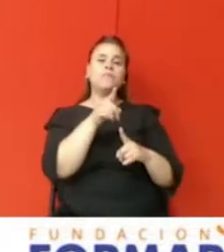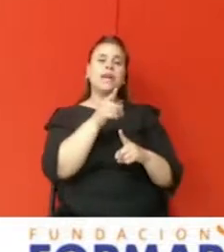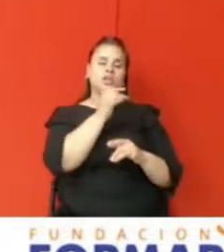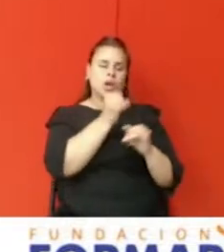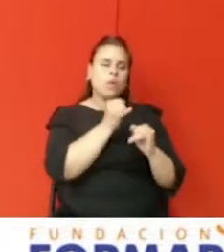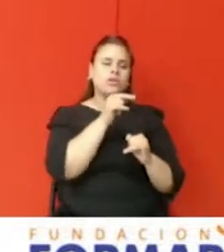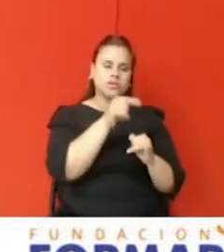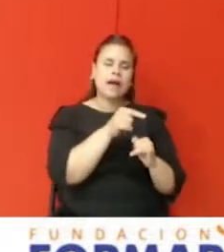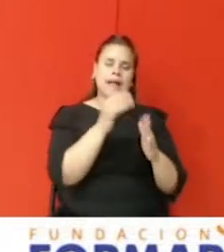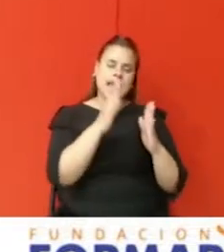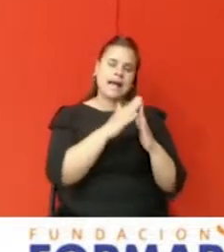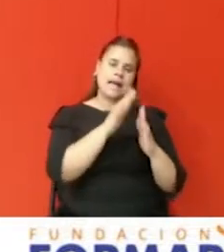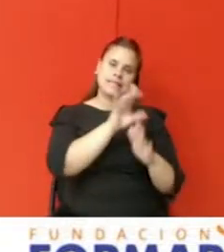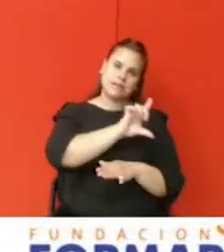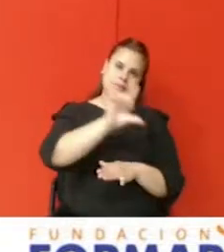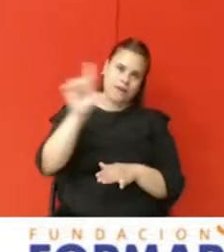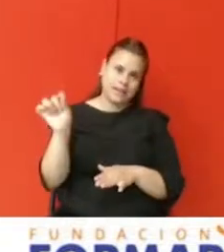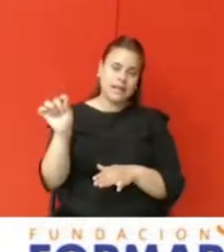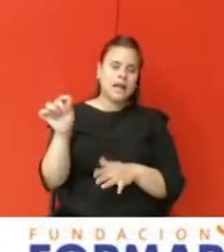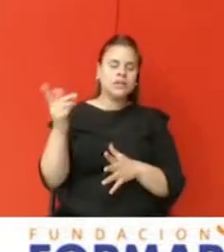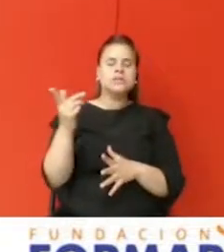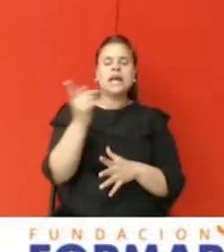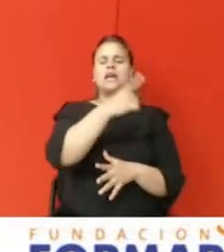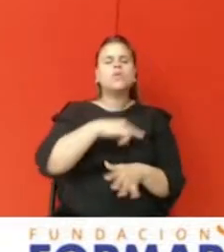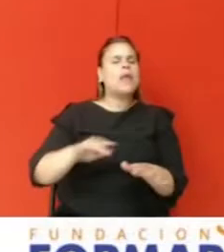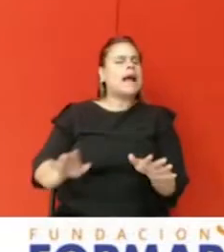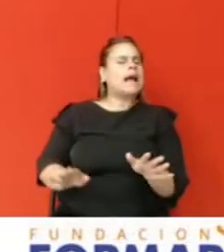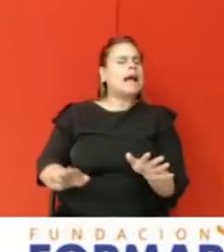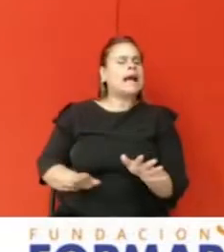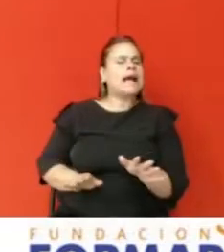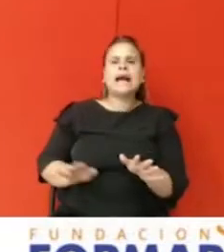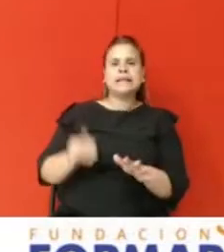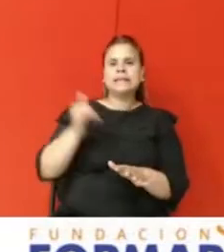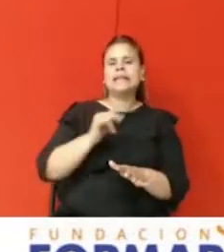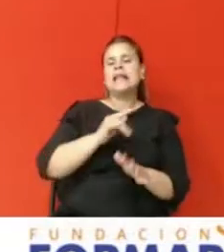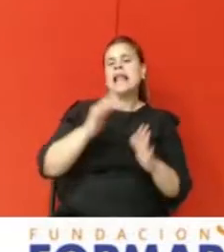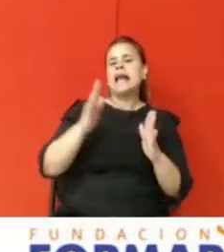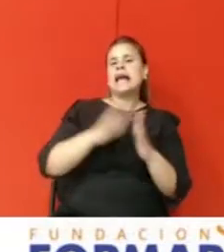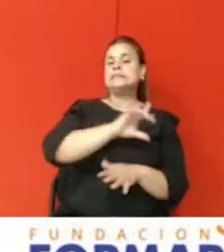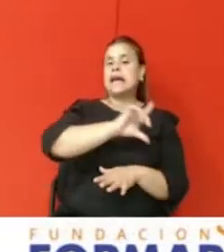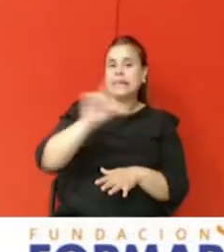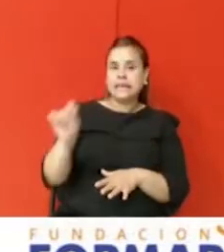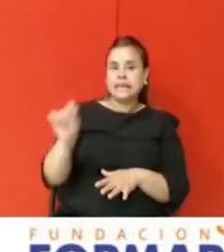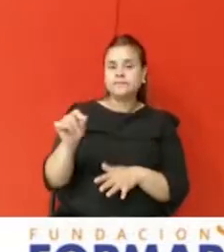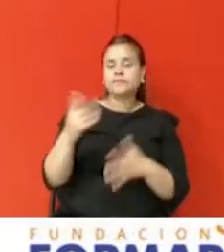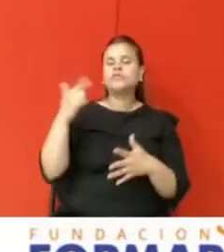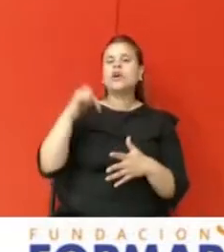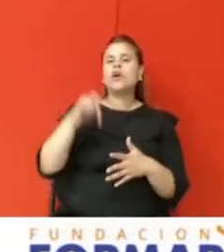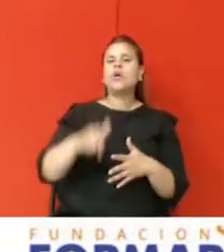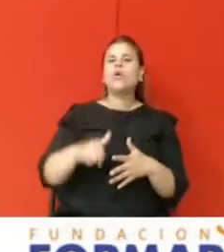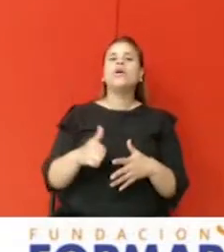el primer lugar que quieren ir es a su domicilio. Y hoy existe esta posibilidad que en forma segura